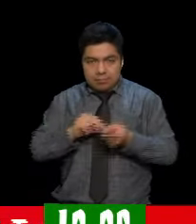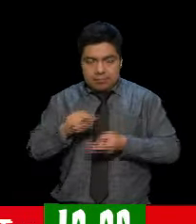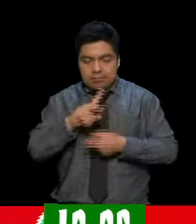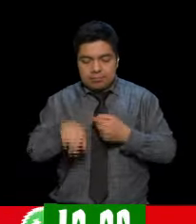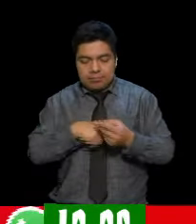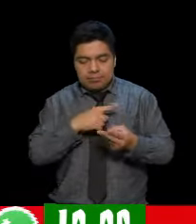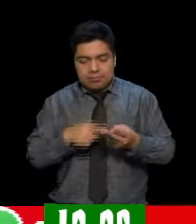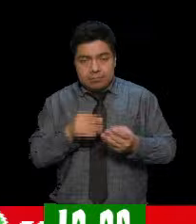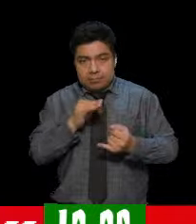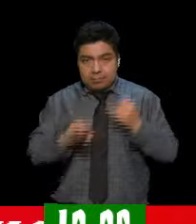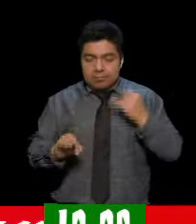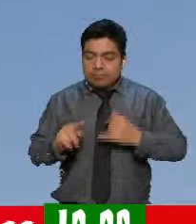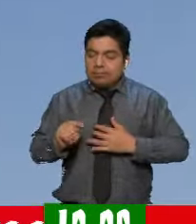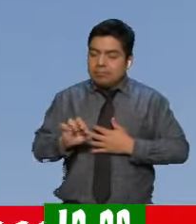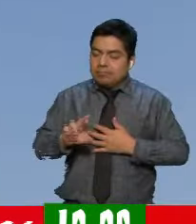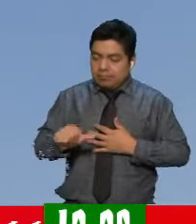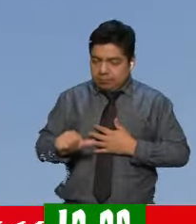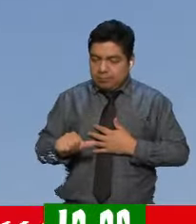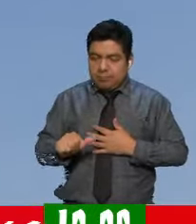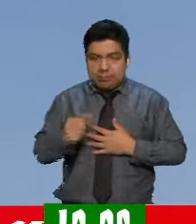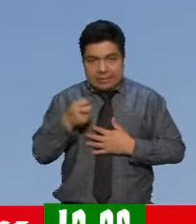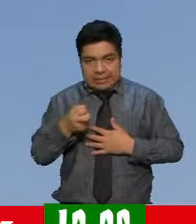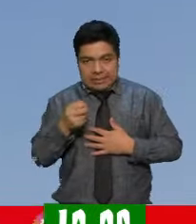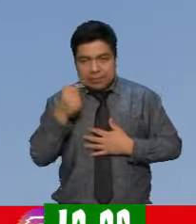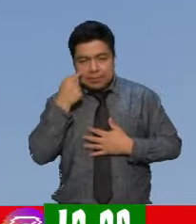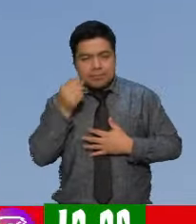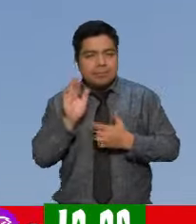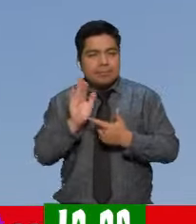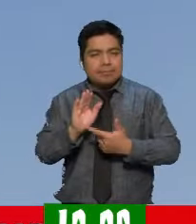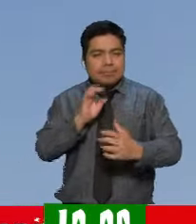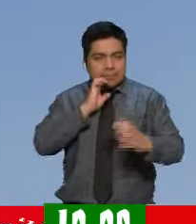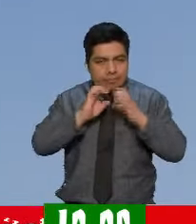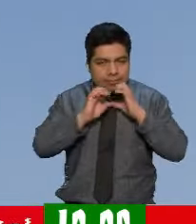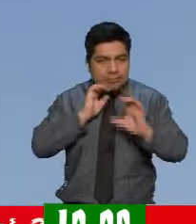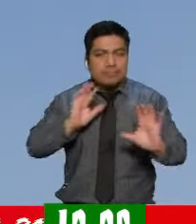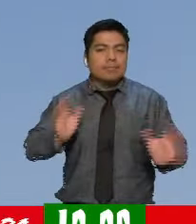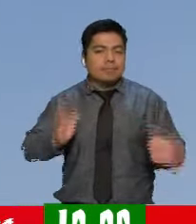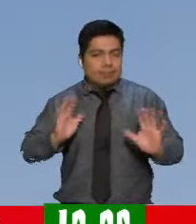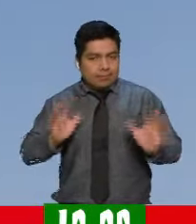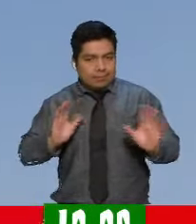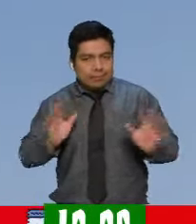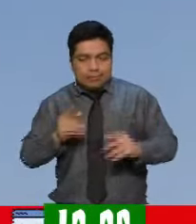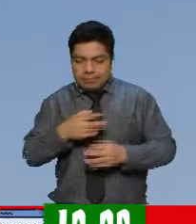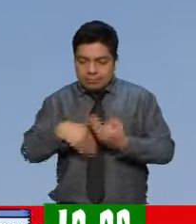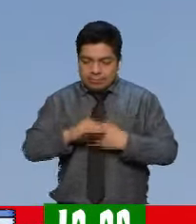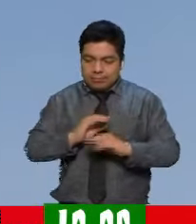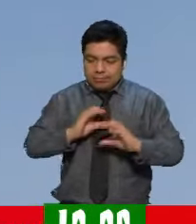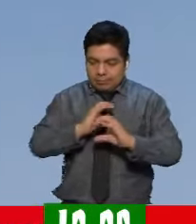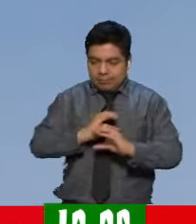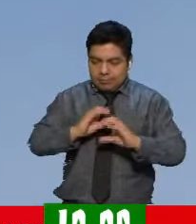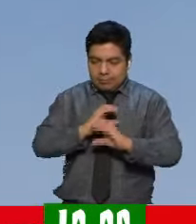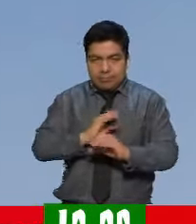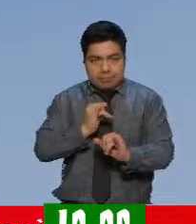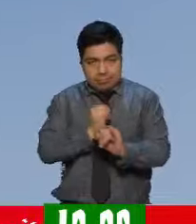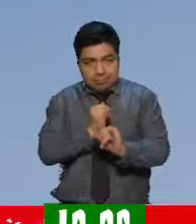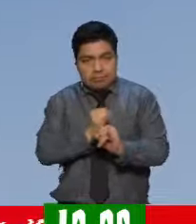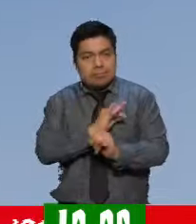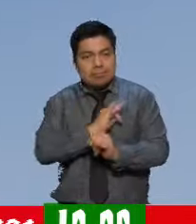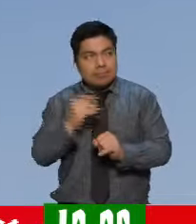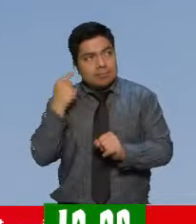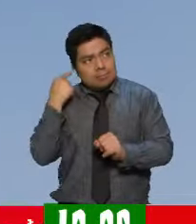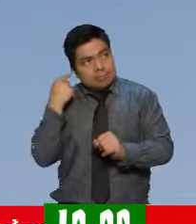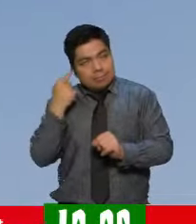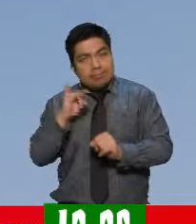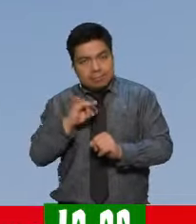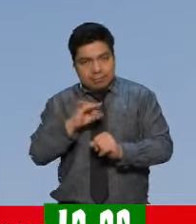con Tierra. A este día que estamos viendo esta entrevista al aire, ya está el sencillo. Ya está, vayan a escucharlo en todas las plataformas.